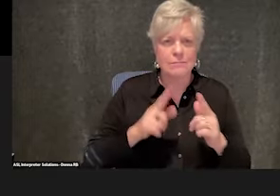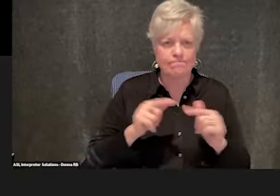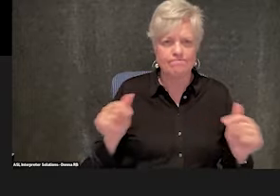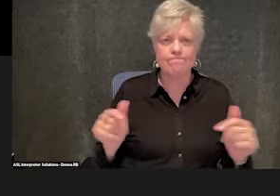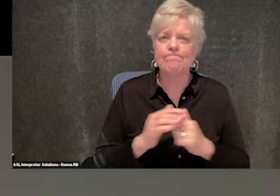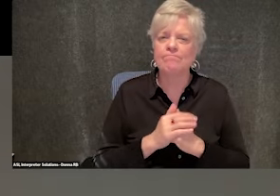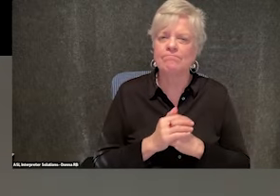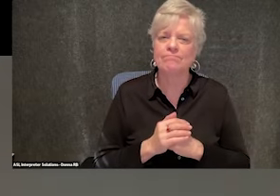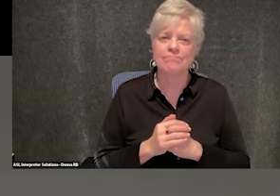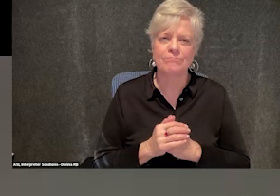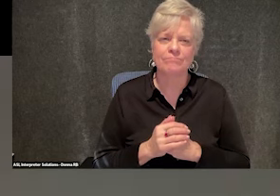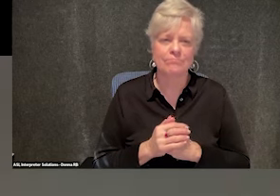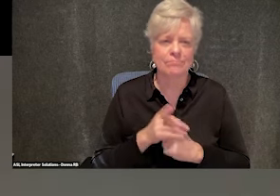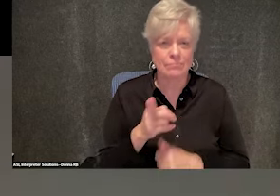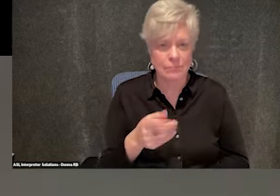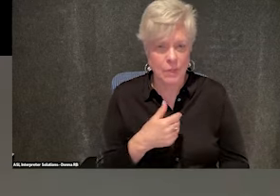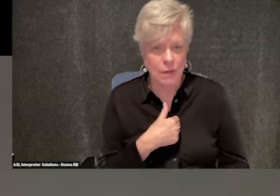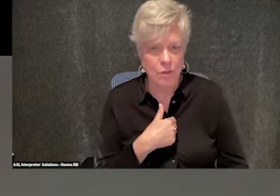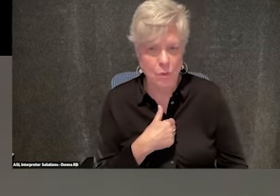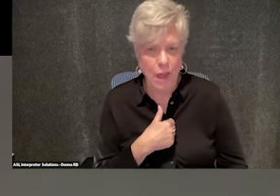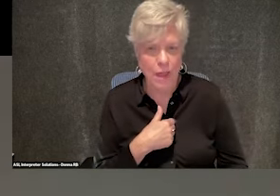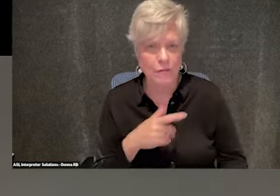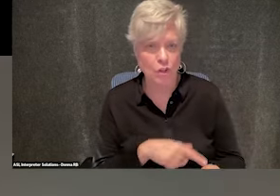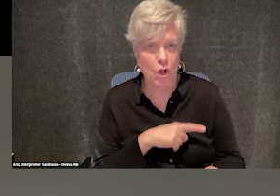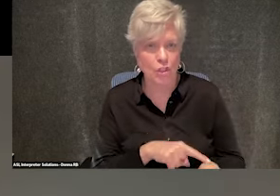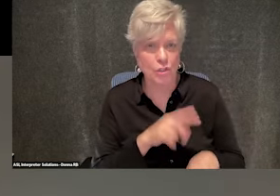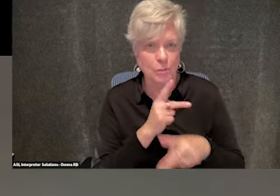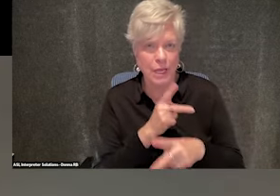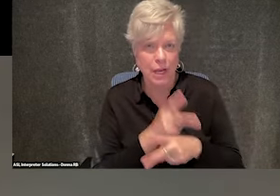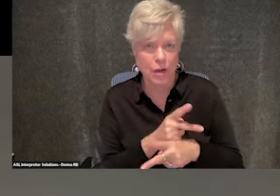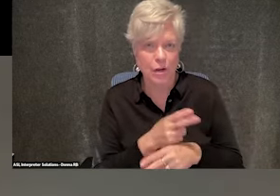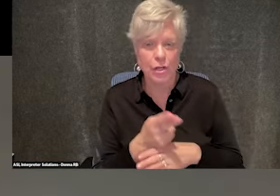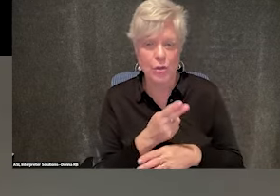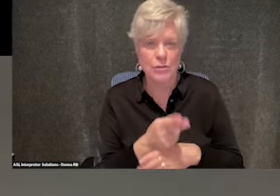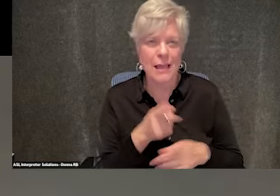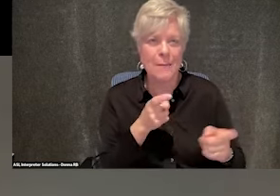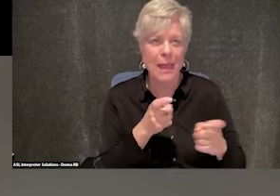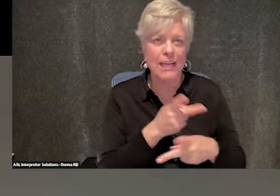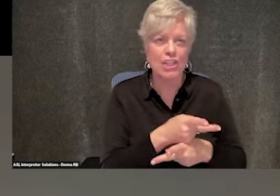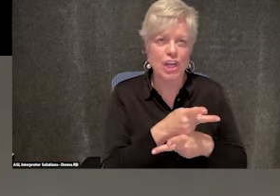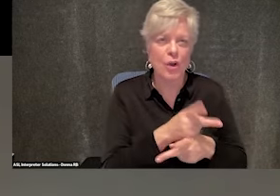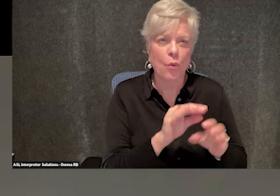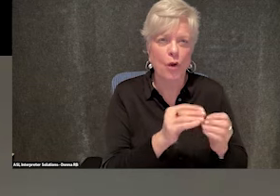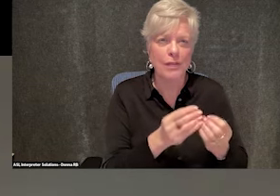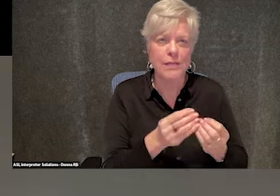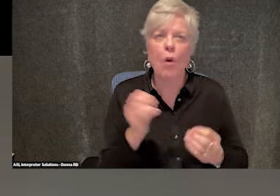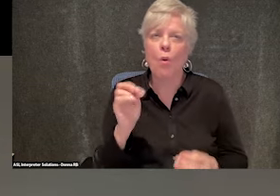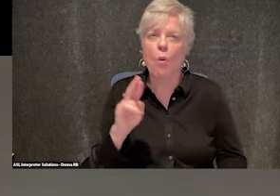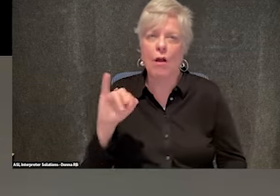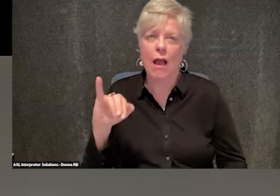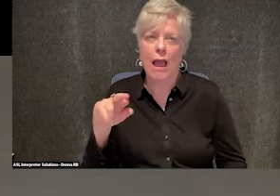de que cubre o sea, de apoyo a largo plazo, uno